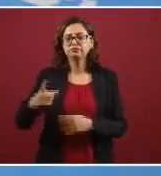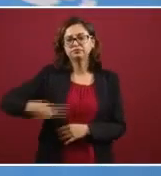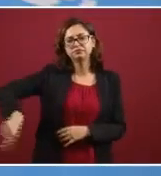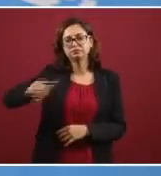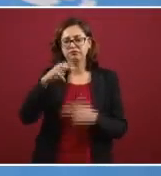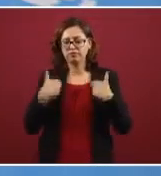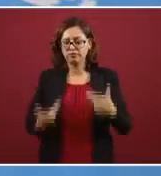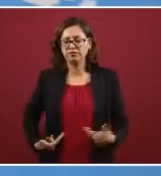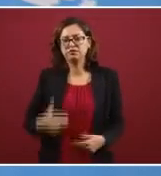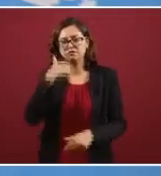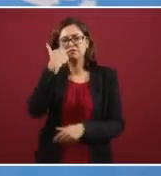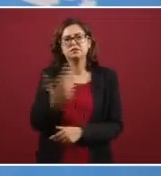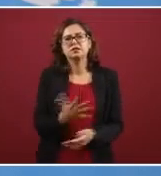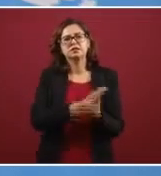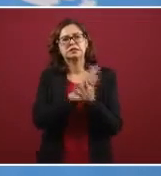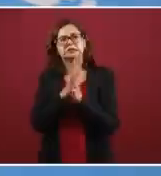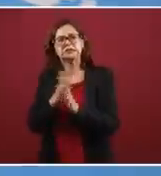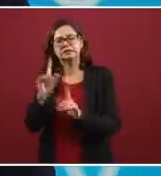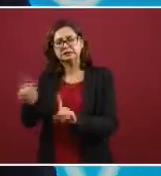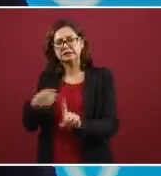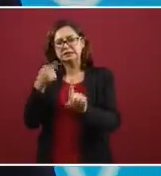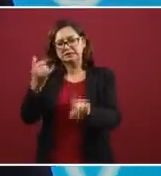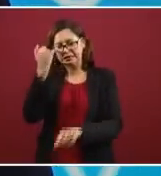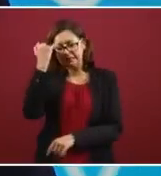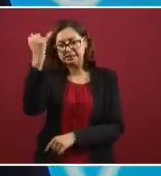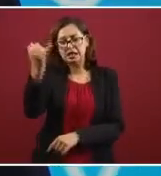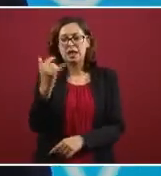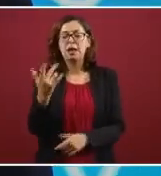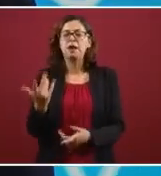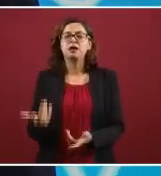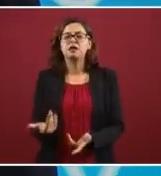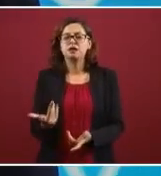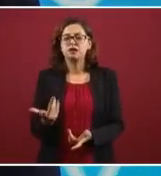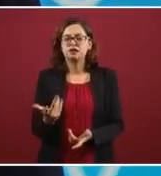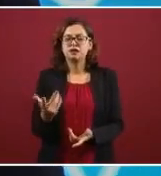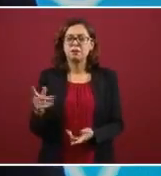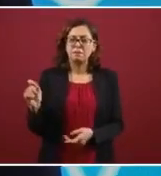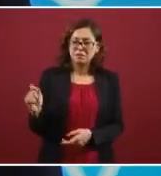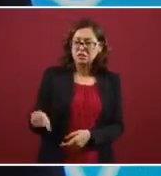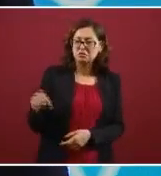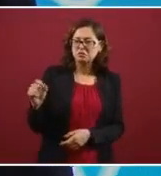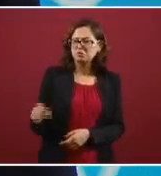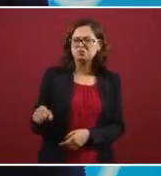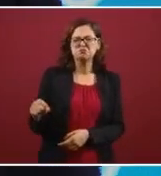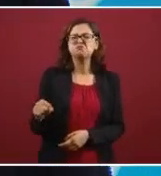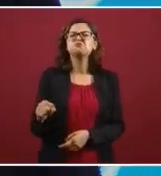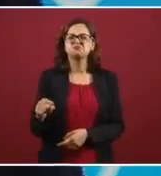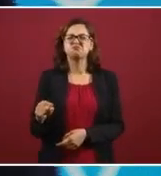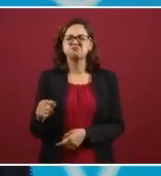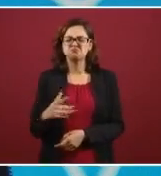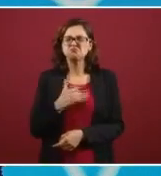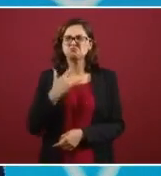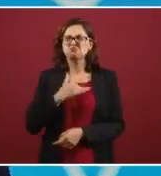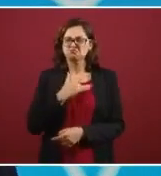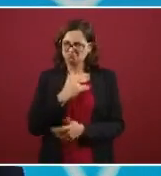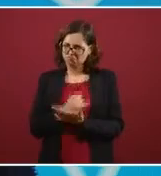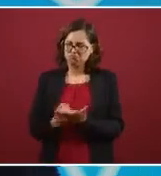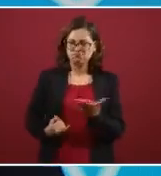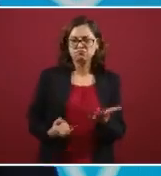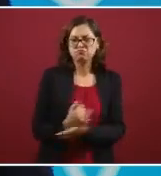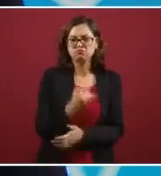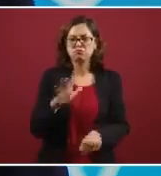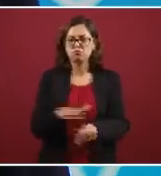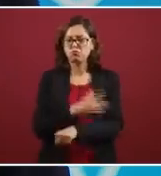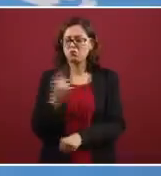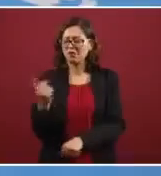búsquedas originales y que no se limita a repetir ni y que se atreve porque entiende que la pobreza y la desigualdad no